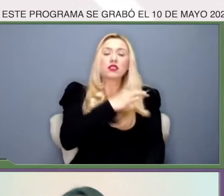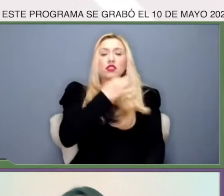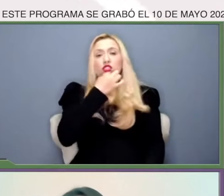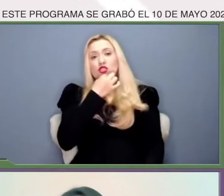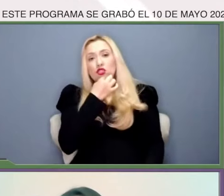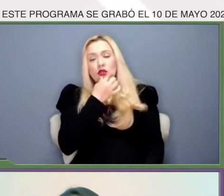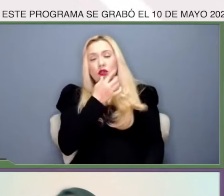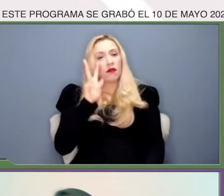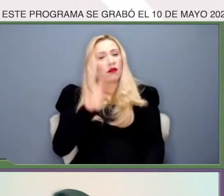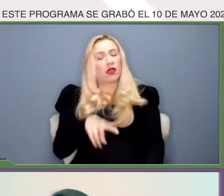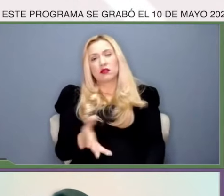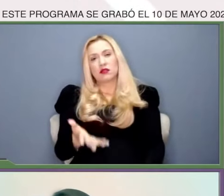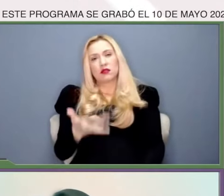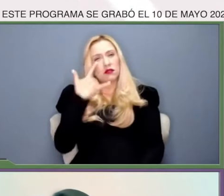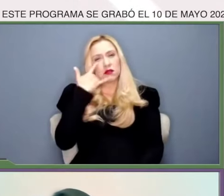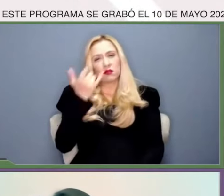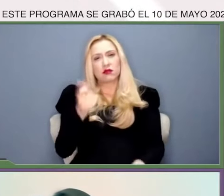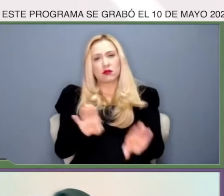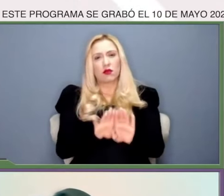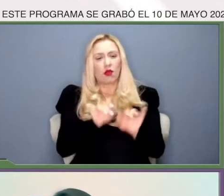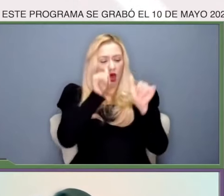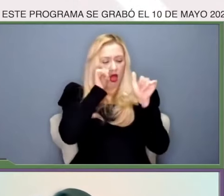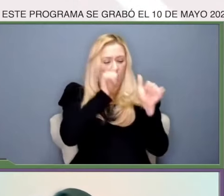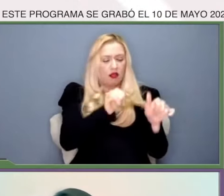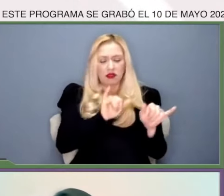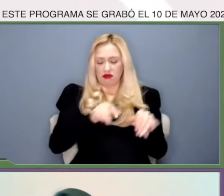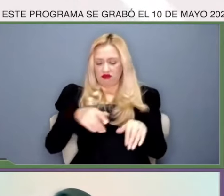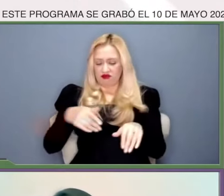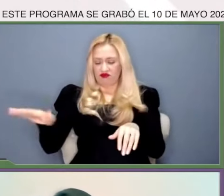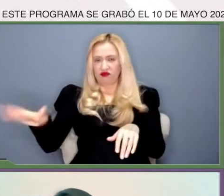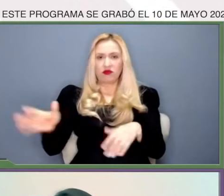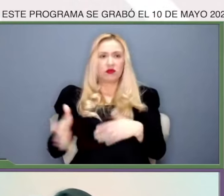algo increíble y algo incluso,